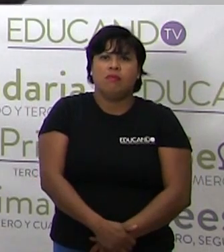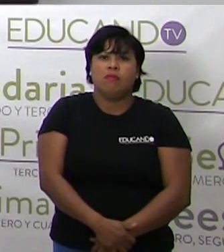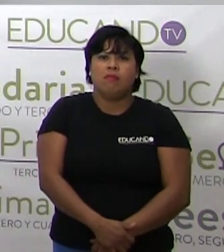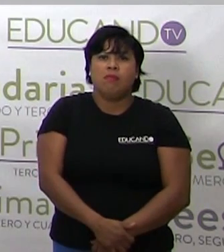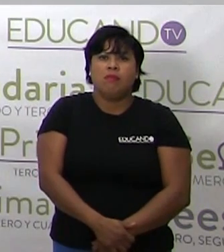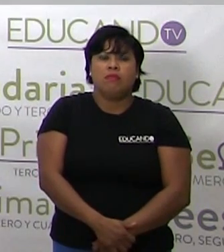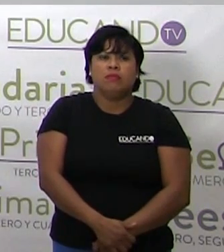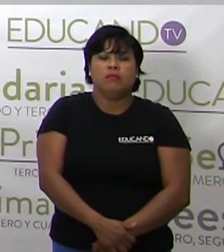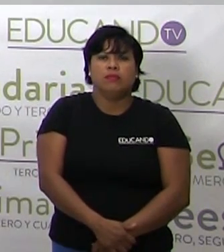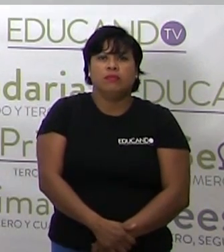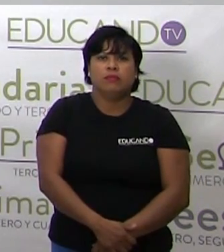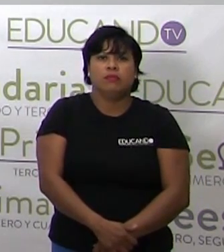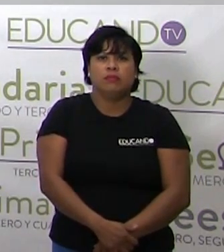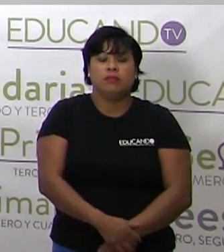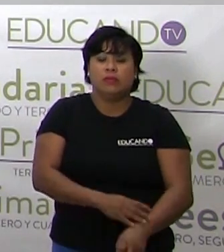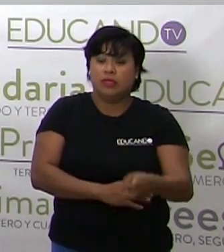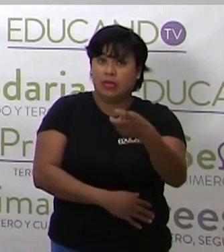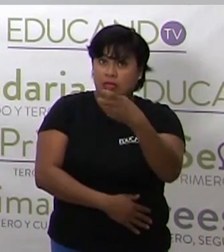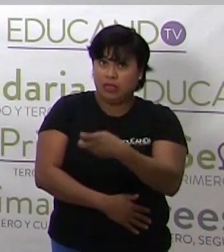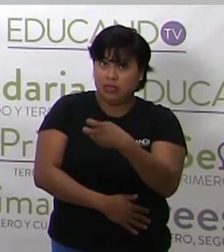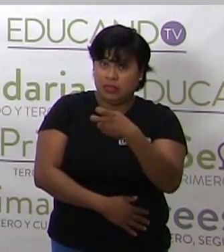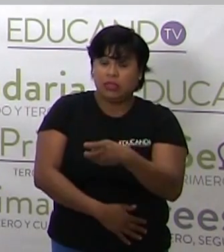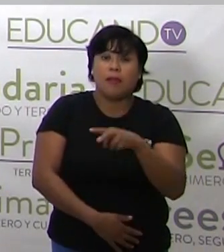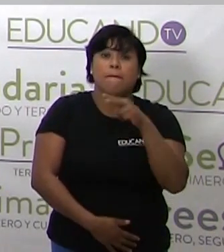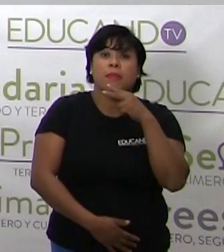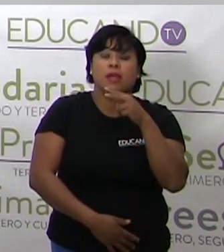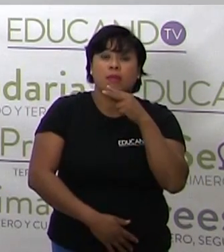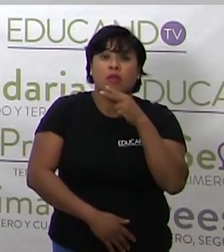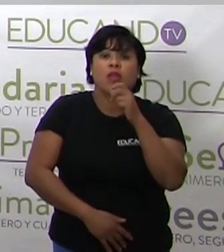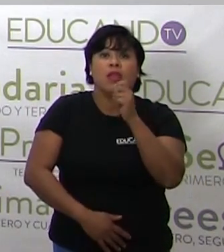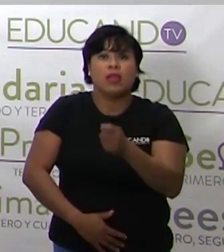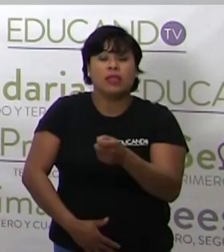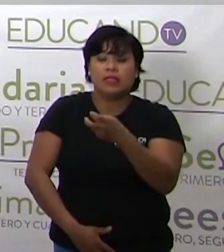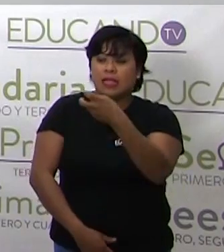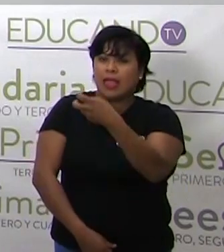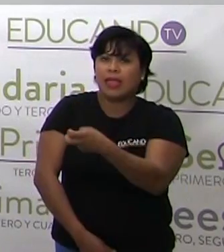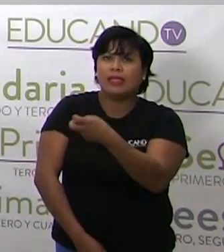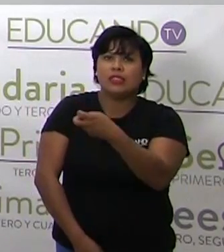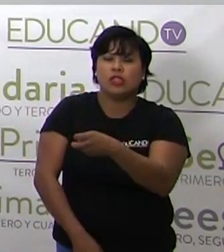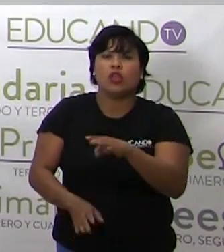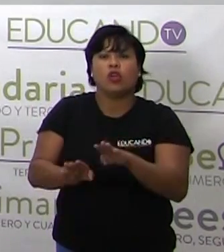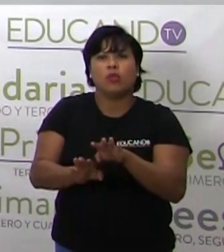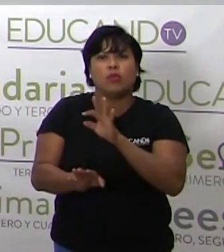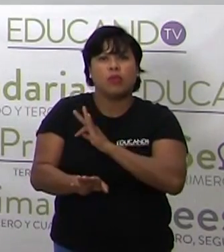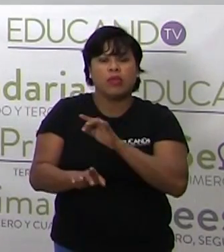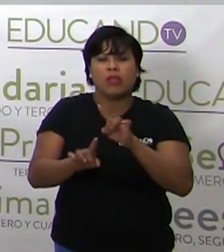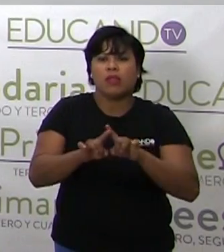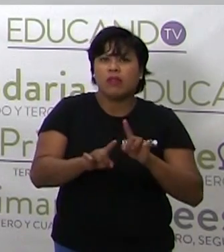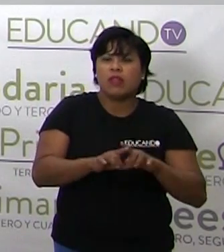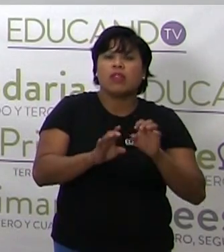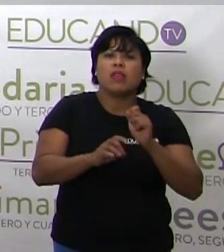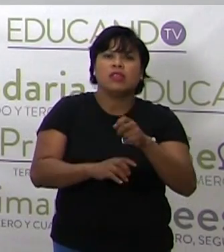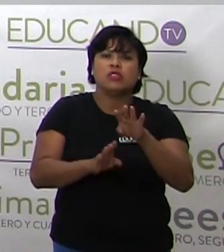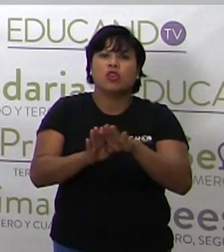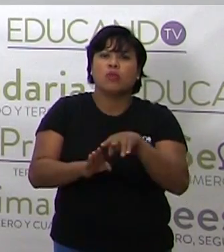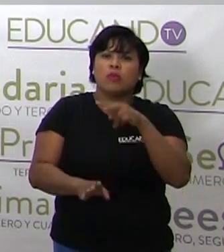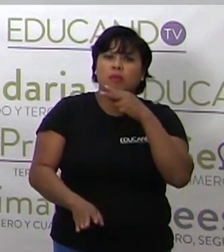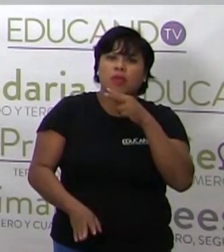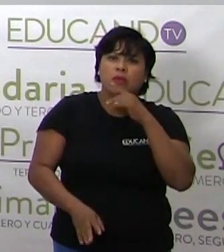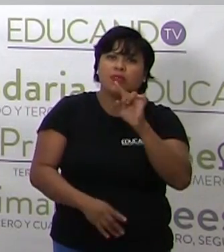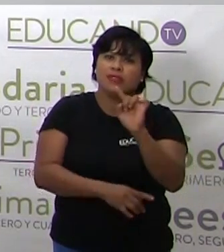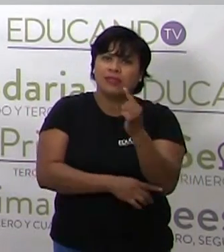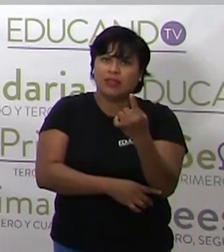La acción. En este caso, el verbo es, que también se deriva del verbo